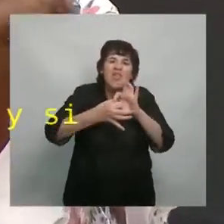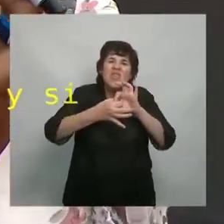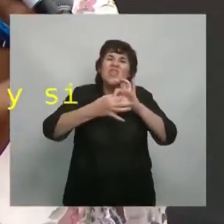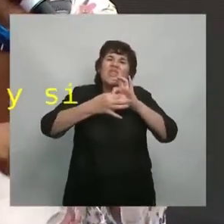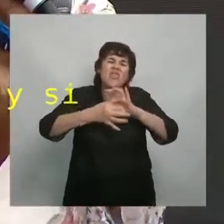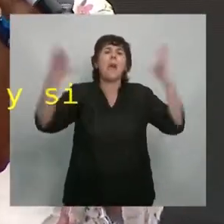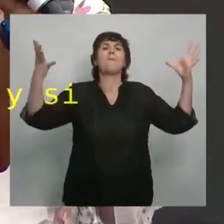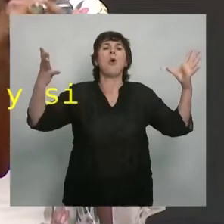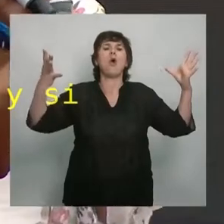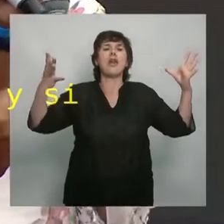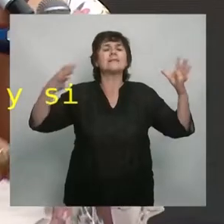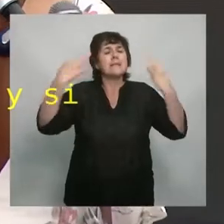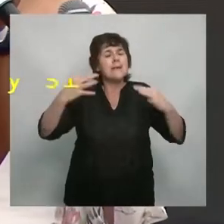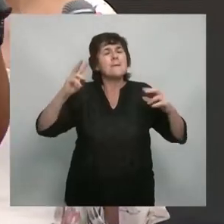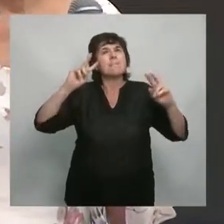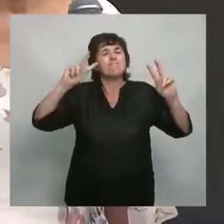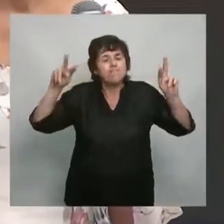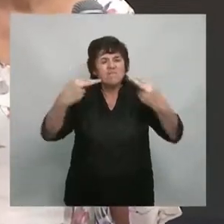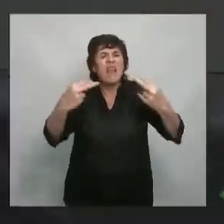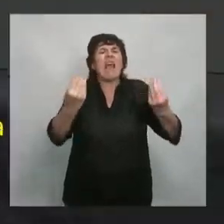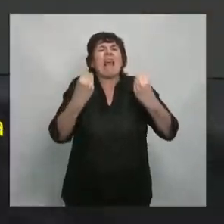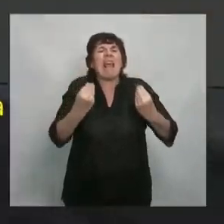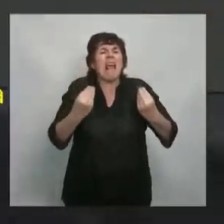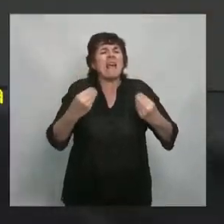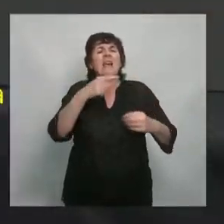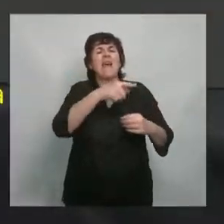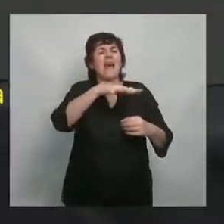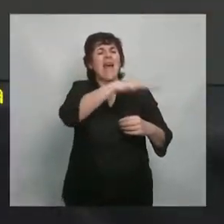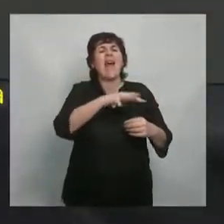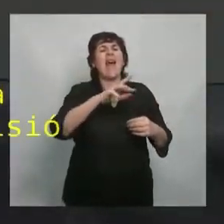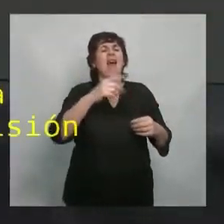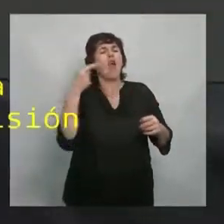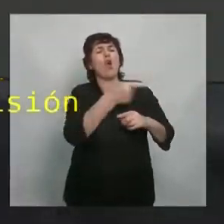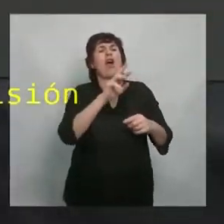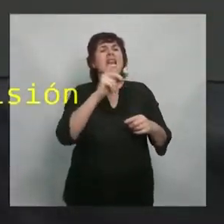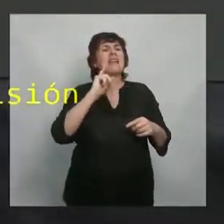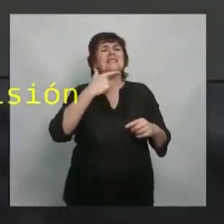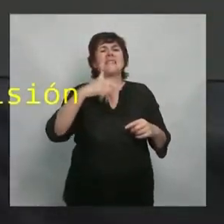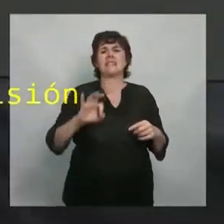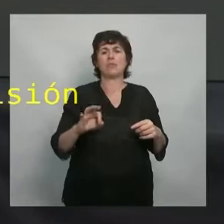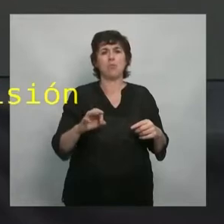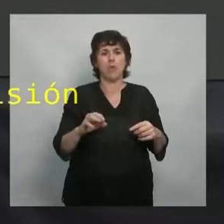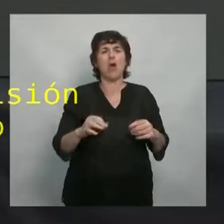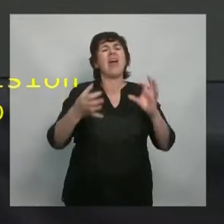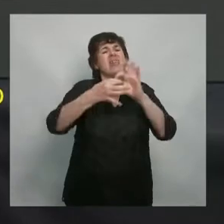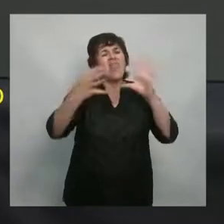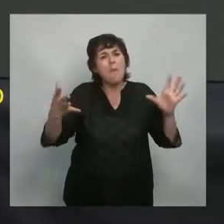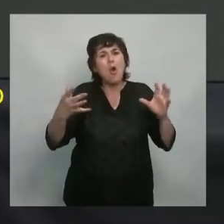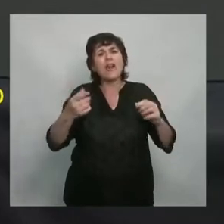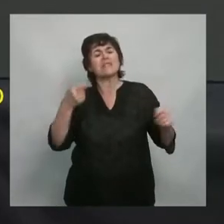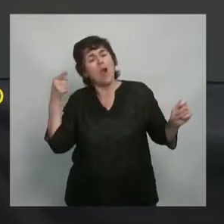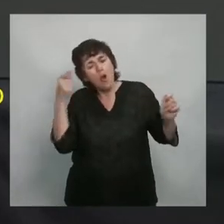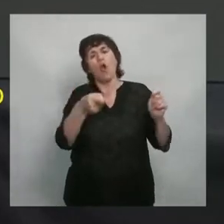uma superação do racismo. Ela tem que ser uma democracia antirracista, e esse pensamento crítico que